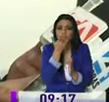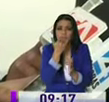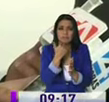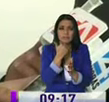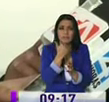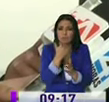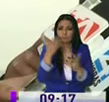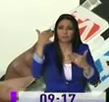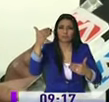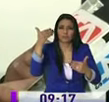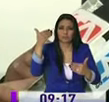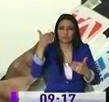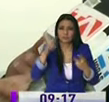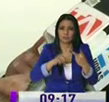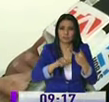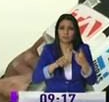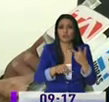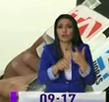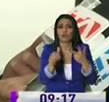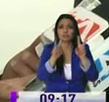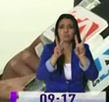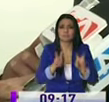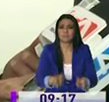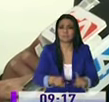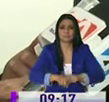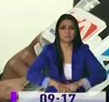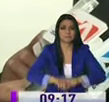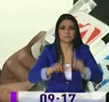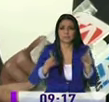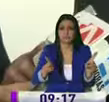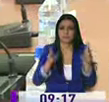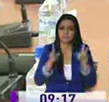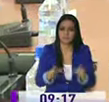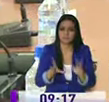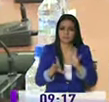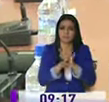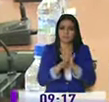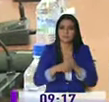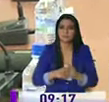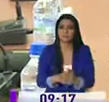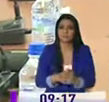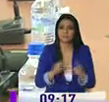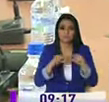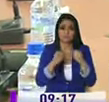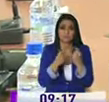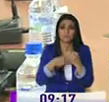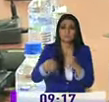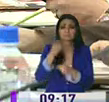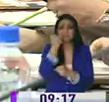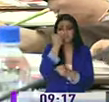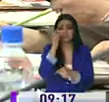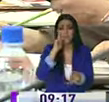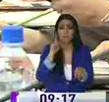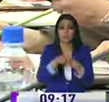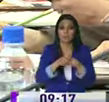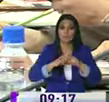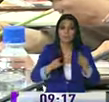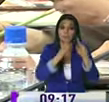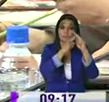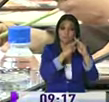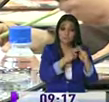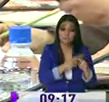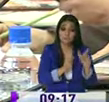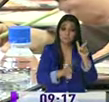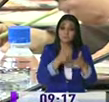temas políticos y no a otros que están estipulados en la misma ley y en pachakutik está de acuerdo pero piden que la lista de los posibles